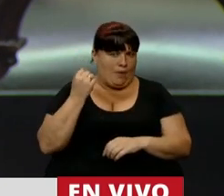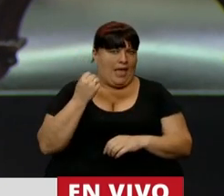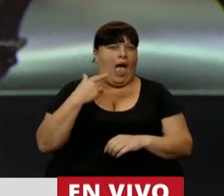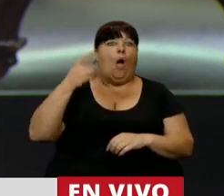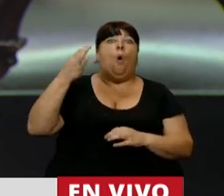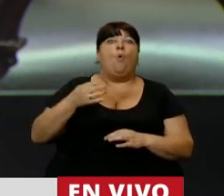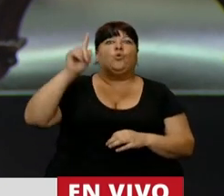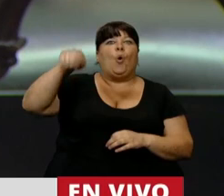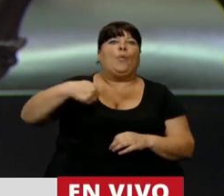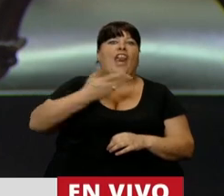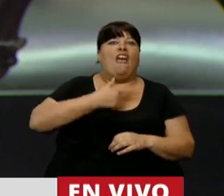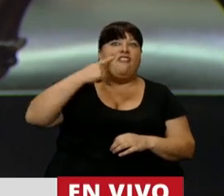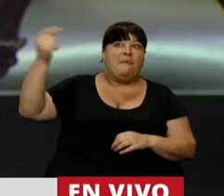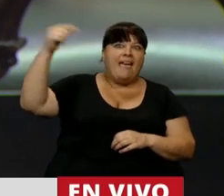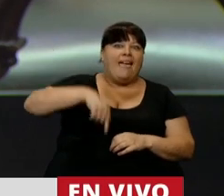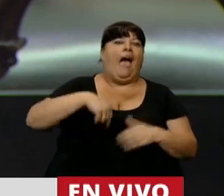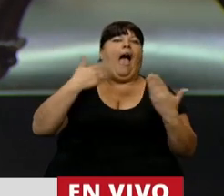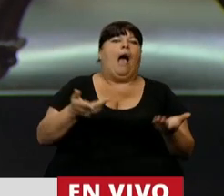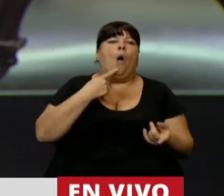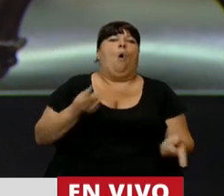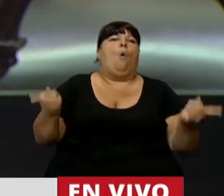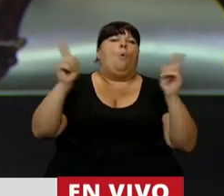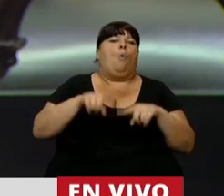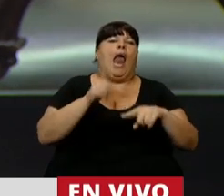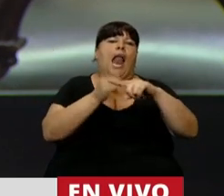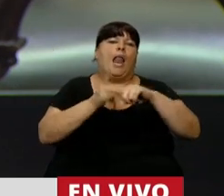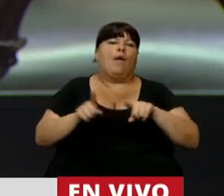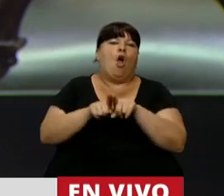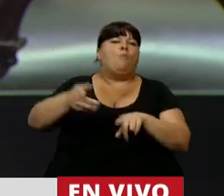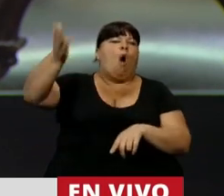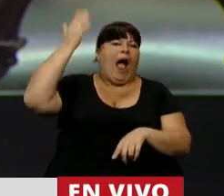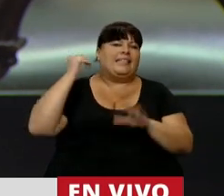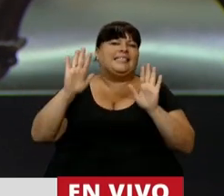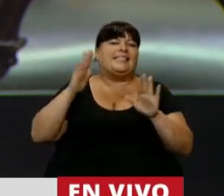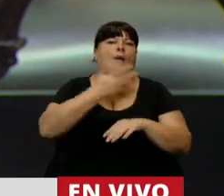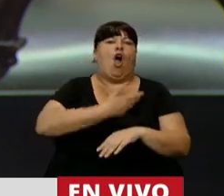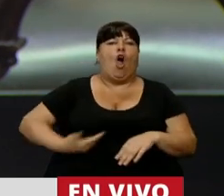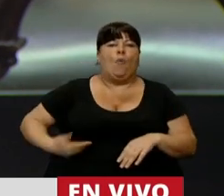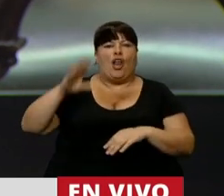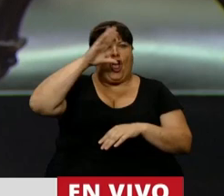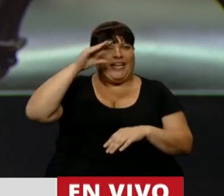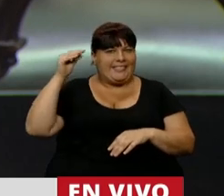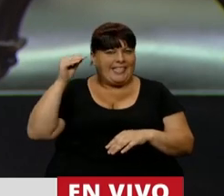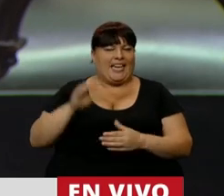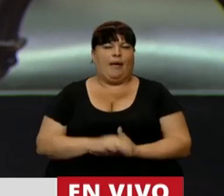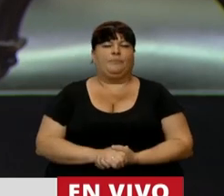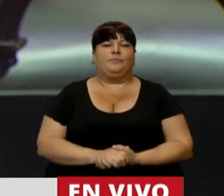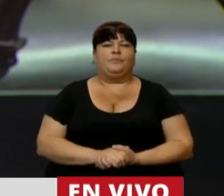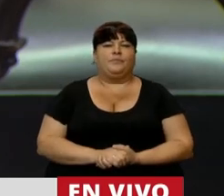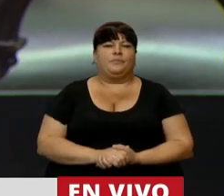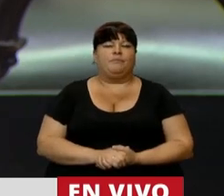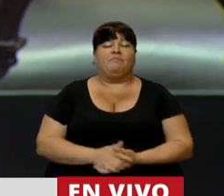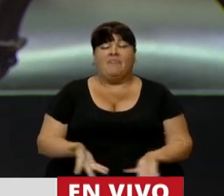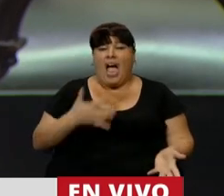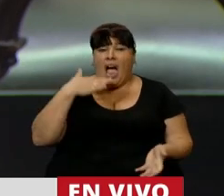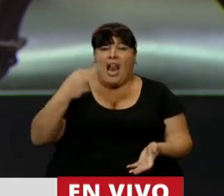venida del Fondo Monetario Internacional, la vuelta a la vieja fórmula que se utilizó durante el gobierno de Cristina Fernández de Kirchner.